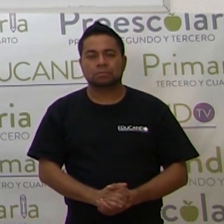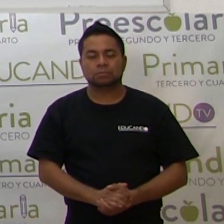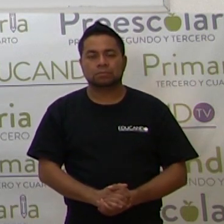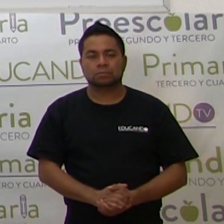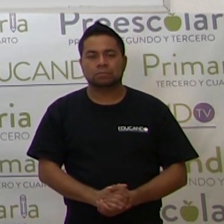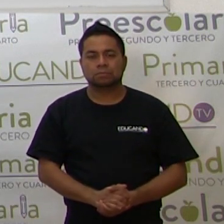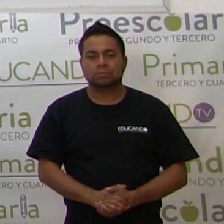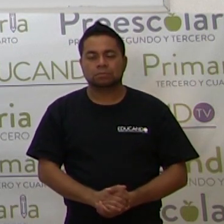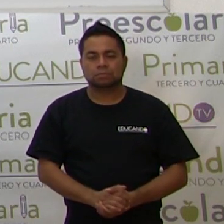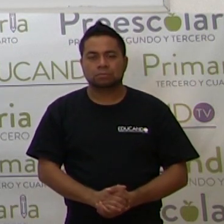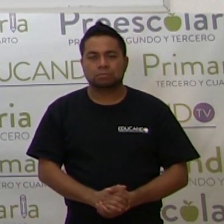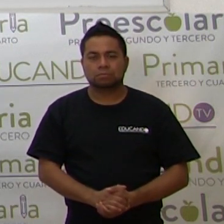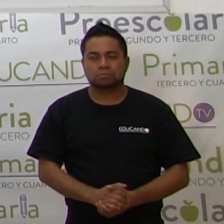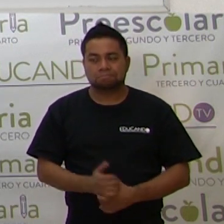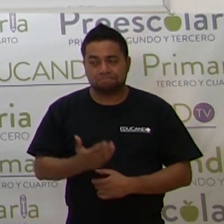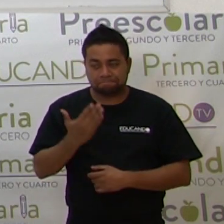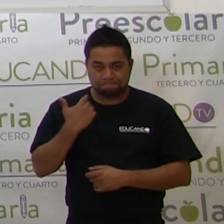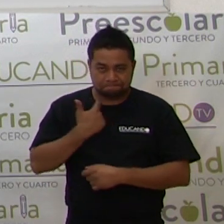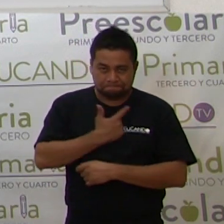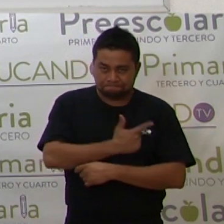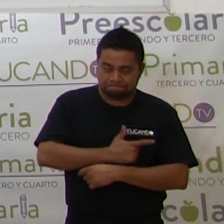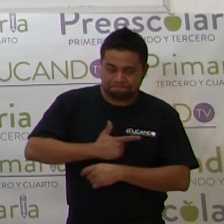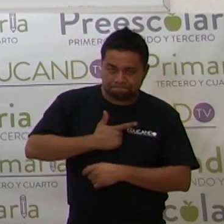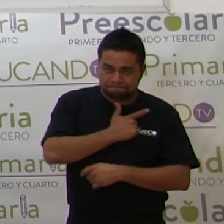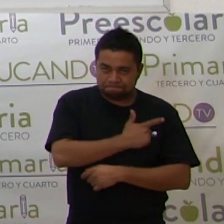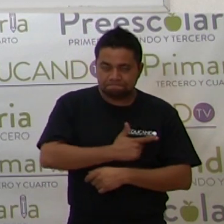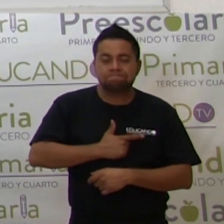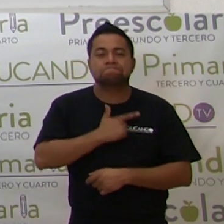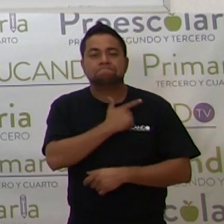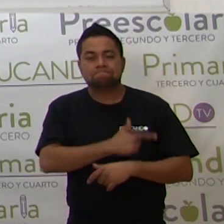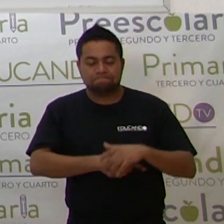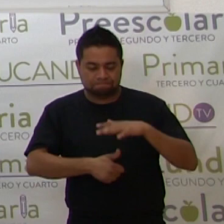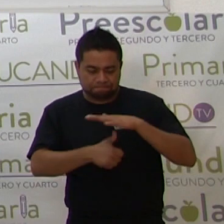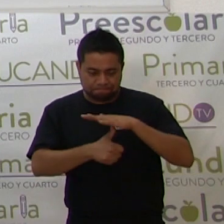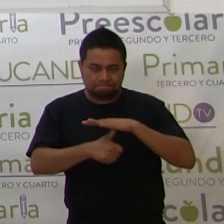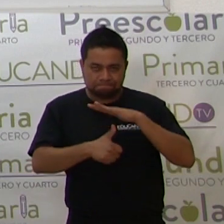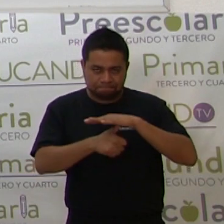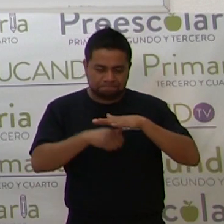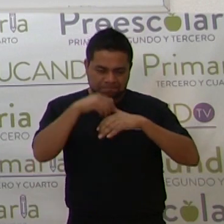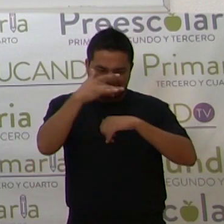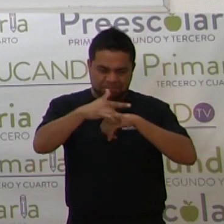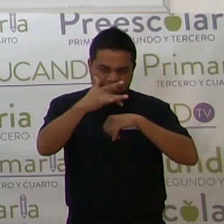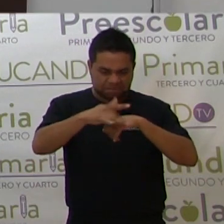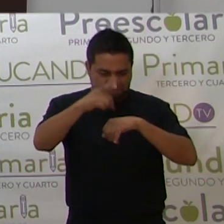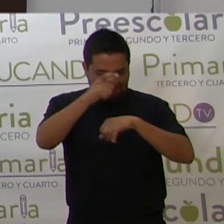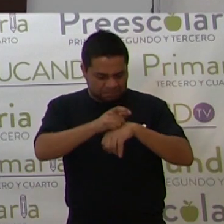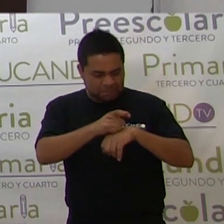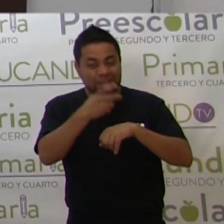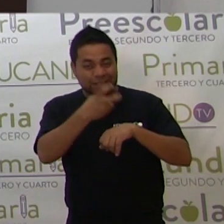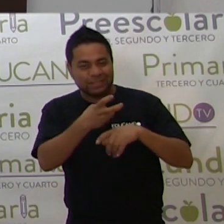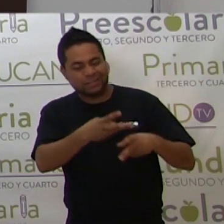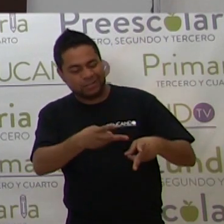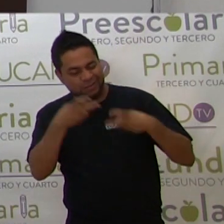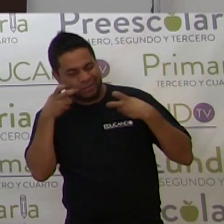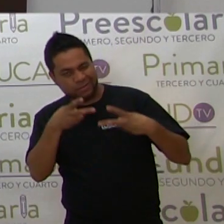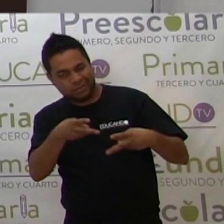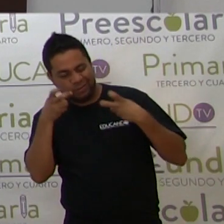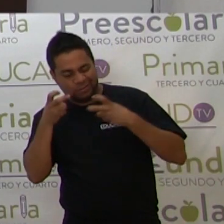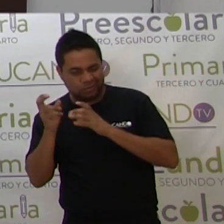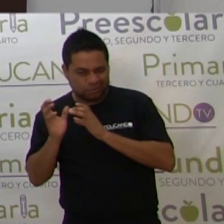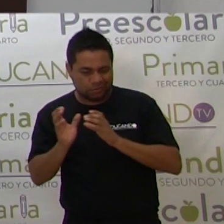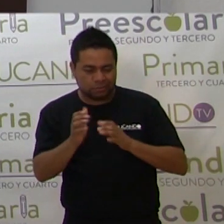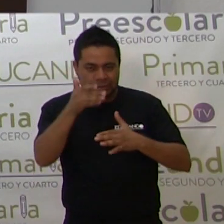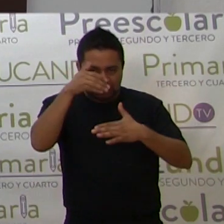les gustaba robar el queso de la mesa grande de la cocina y llevarlo a su cueva